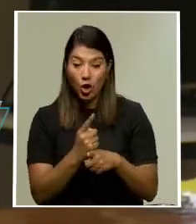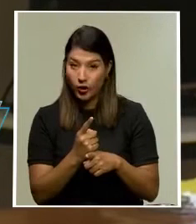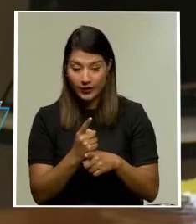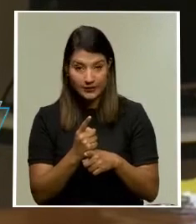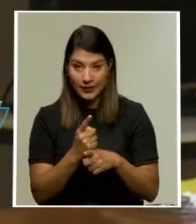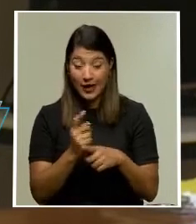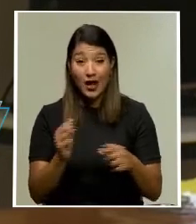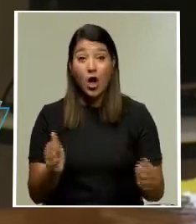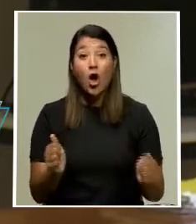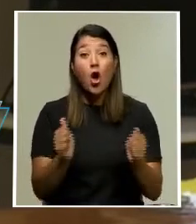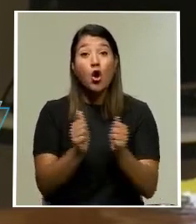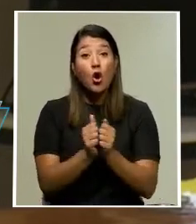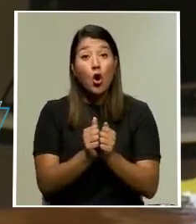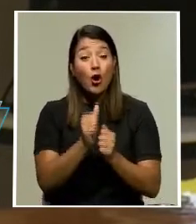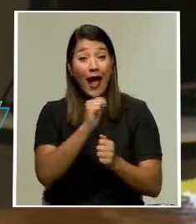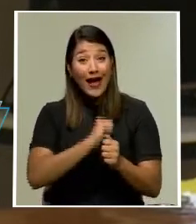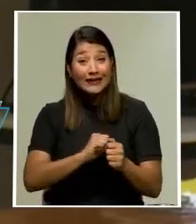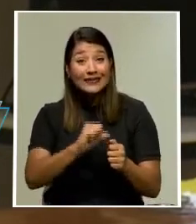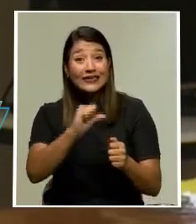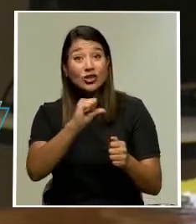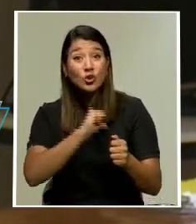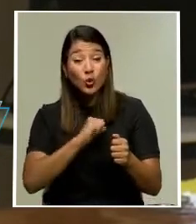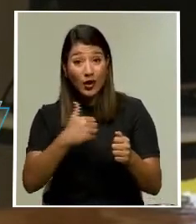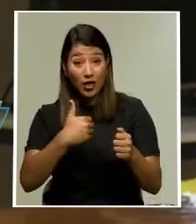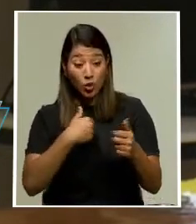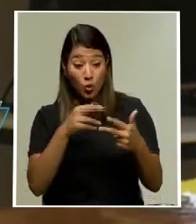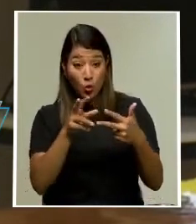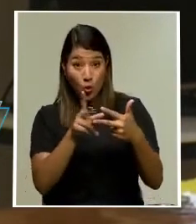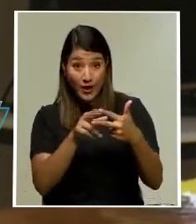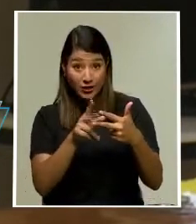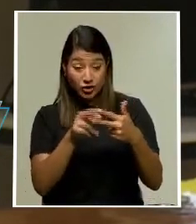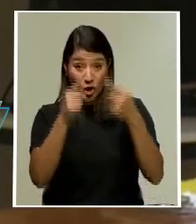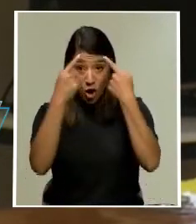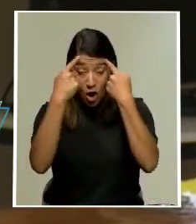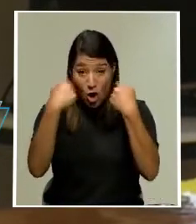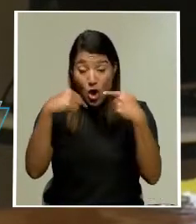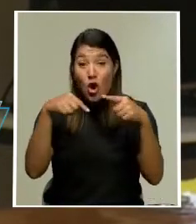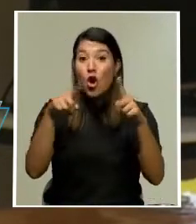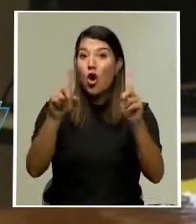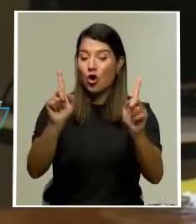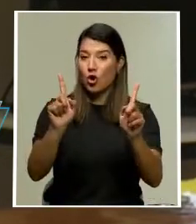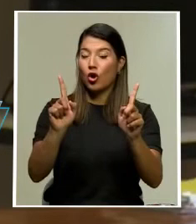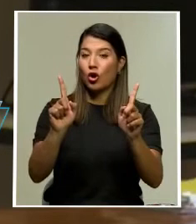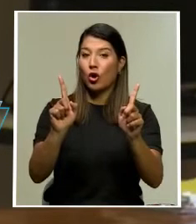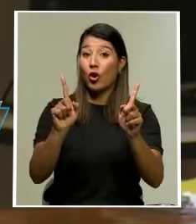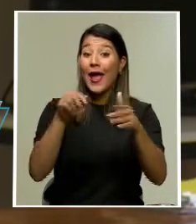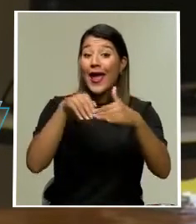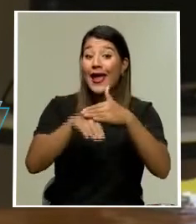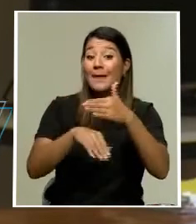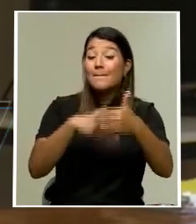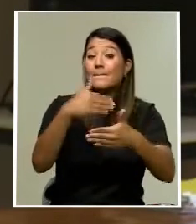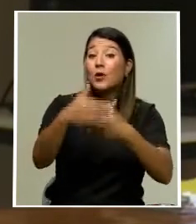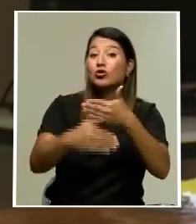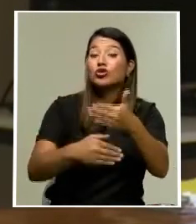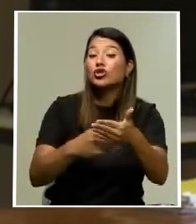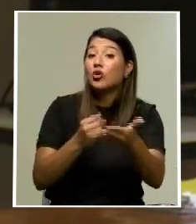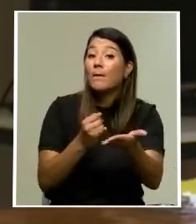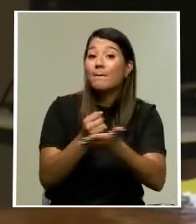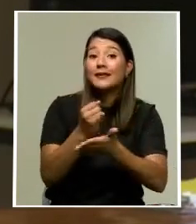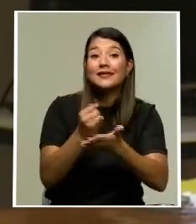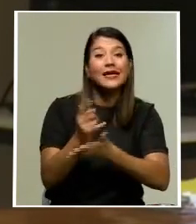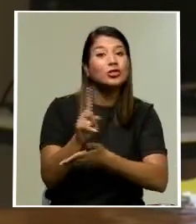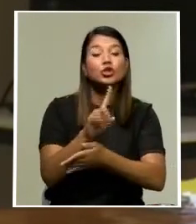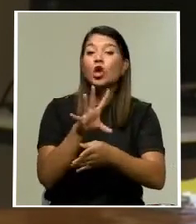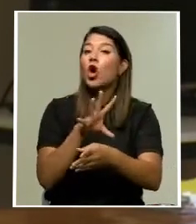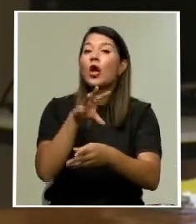las acciones de los imputados se logró sustraer la posibilidad que se tiene